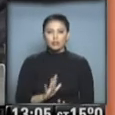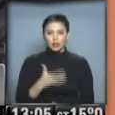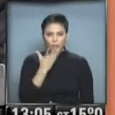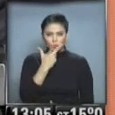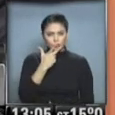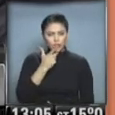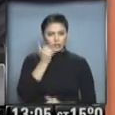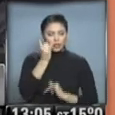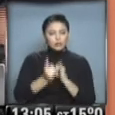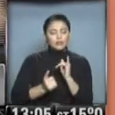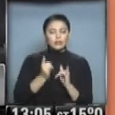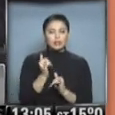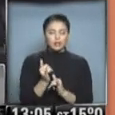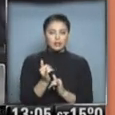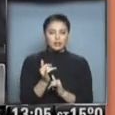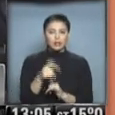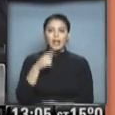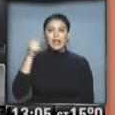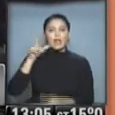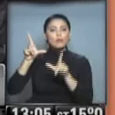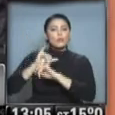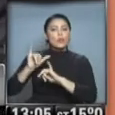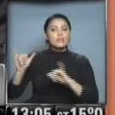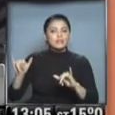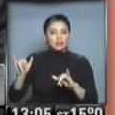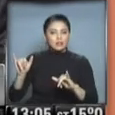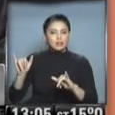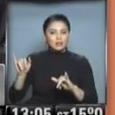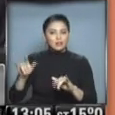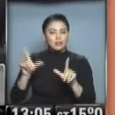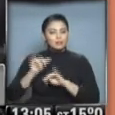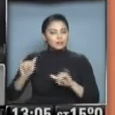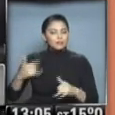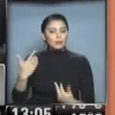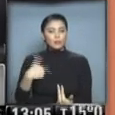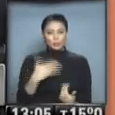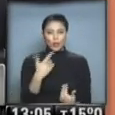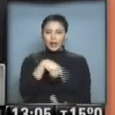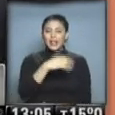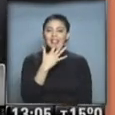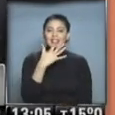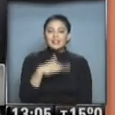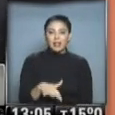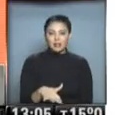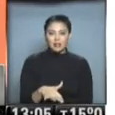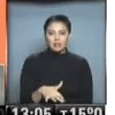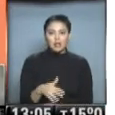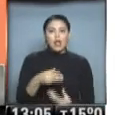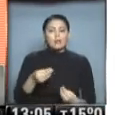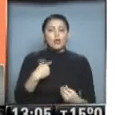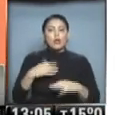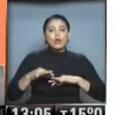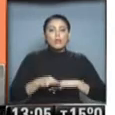y yo lo digo ahí en el spot porque yo para ir entendiendo claro a qué se debe este